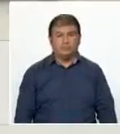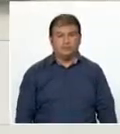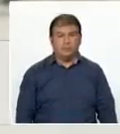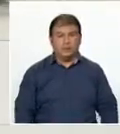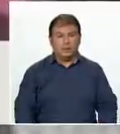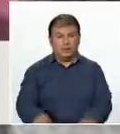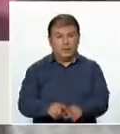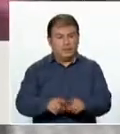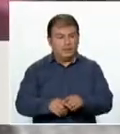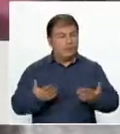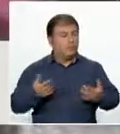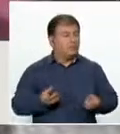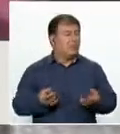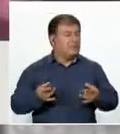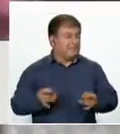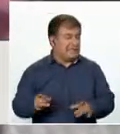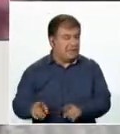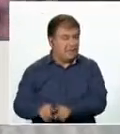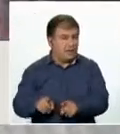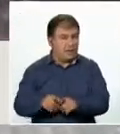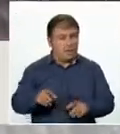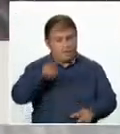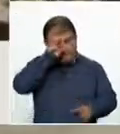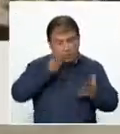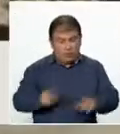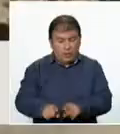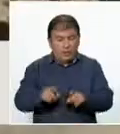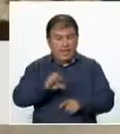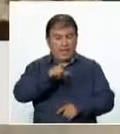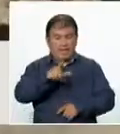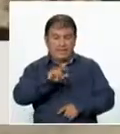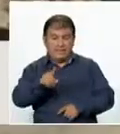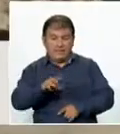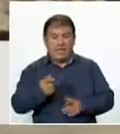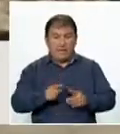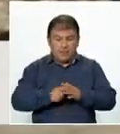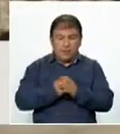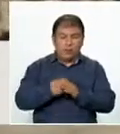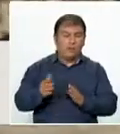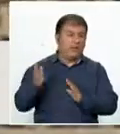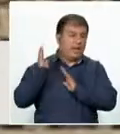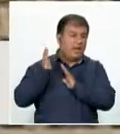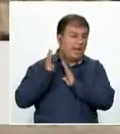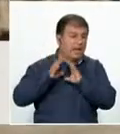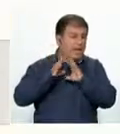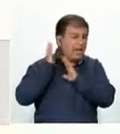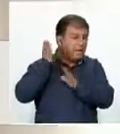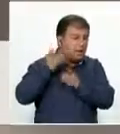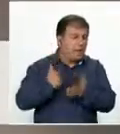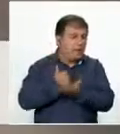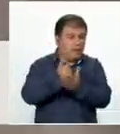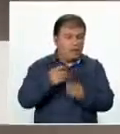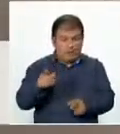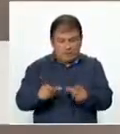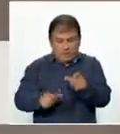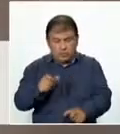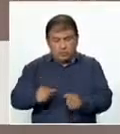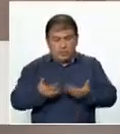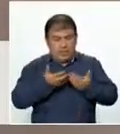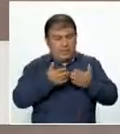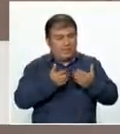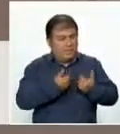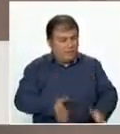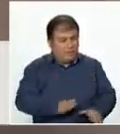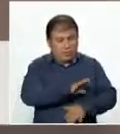En medio de la desgracia, peruanos como Elizabeth Pastor han iniciado una campaña para ayudar a los damnificados. Ya tenemos listo,